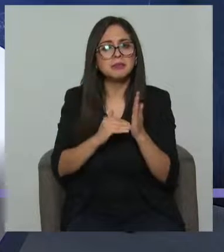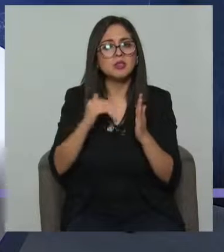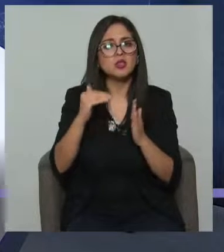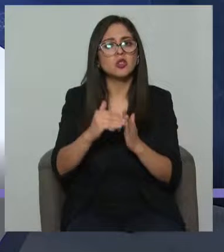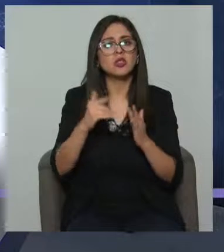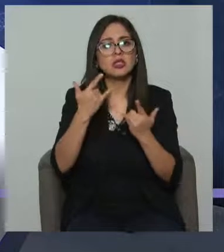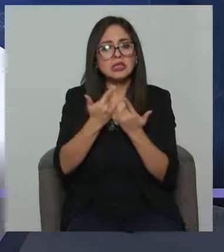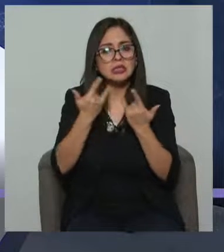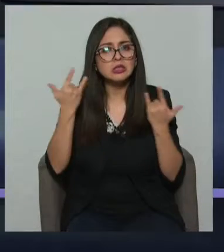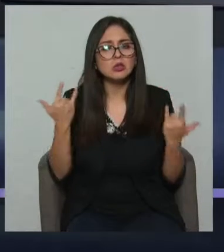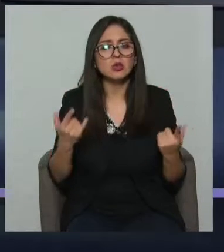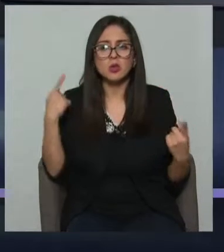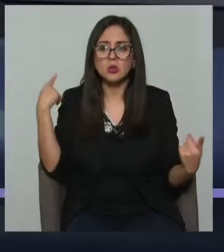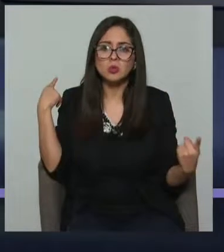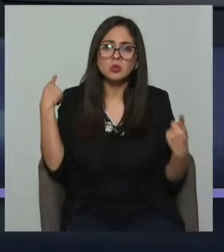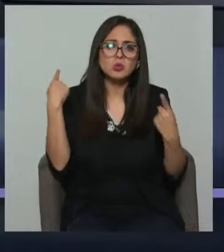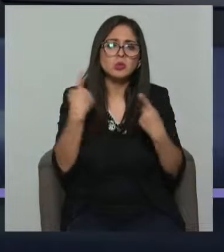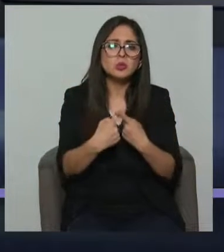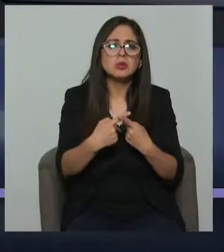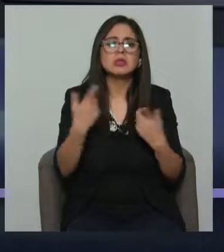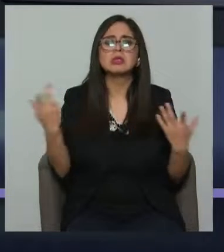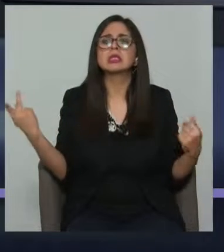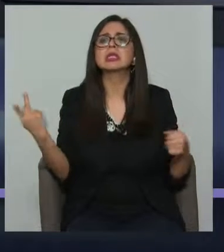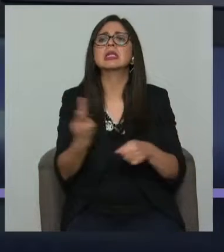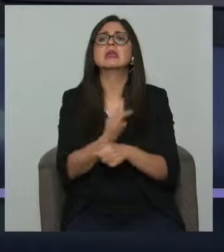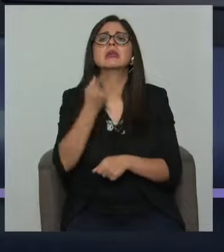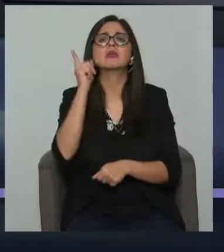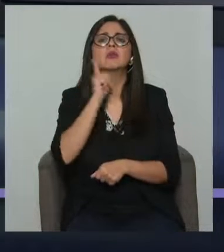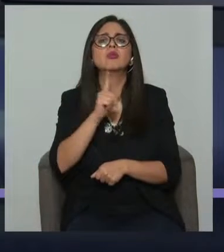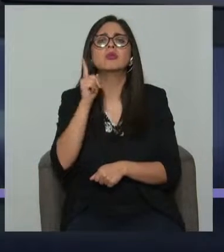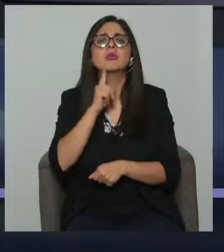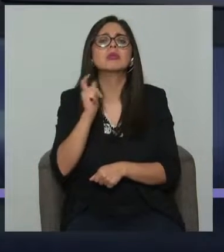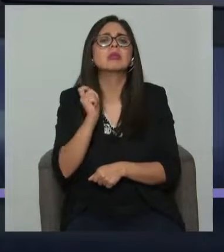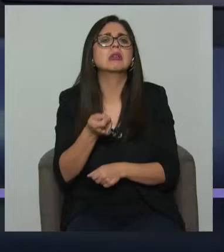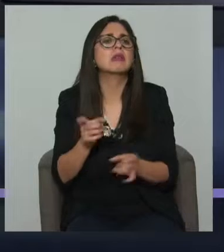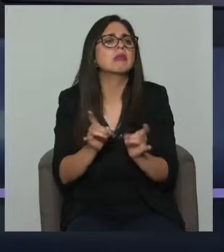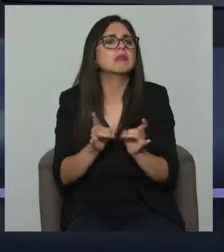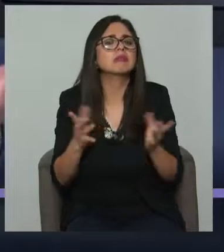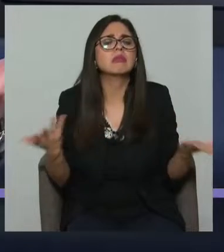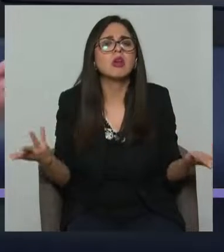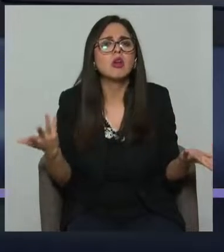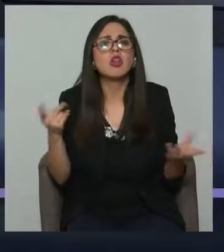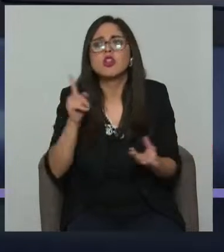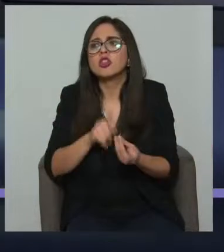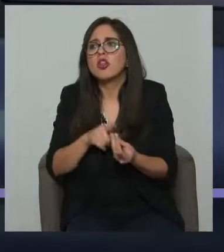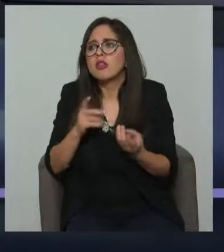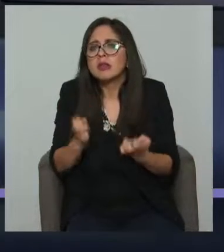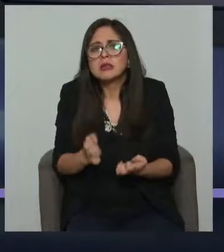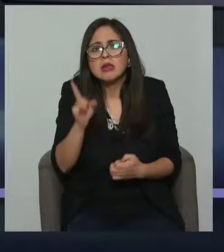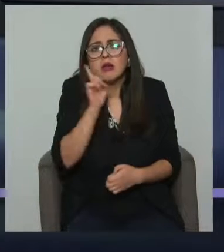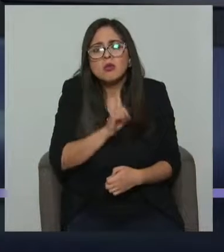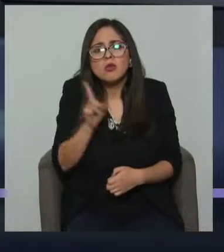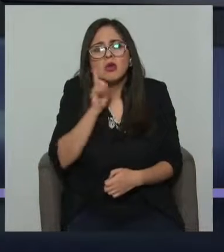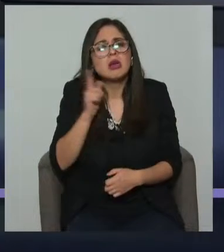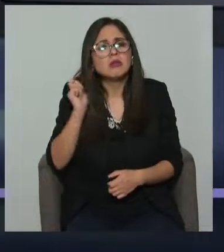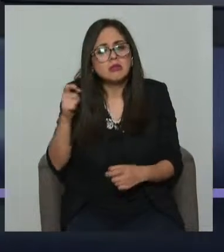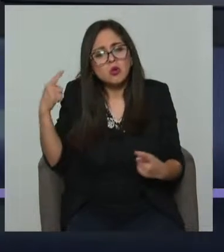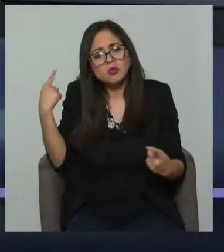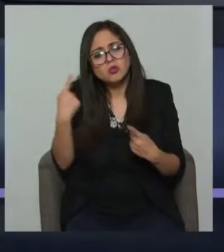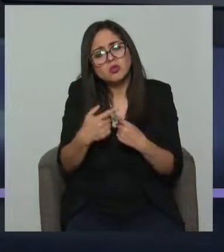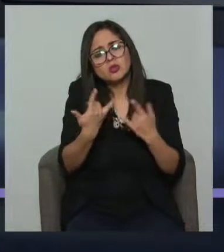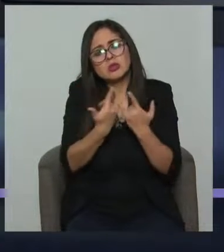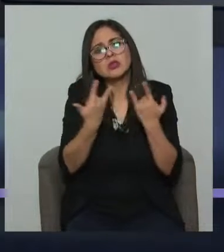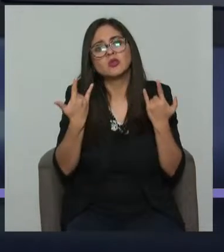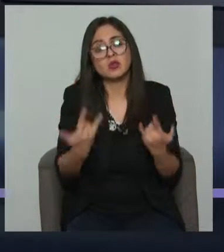la humanidad. ¿Y qué pachó con las mujeres? ¿Dónde estaban? ¿Dónde quedaron? ¿Dónde hemos estado las mujeres en esa historia?